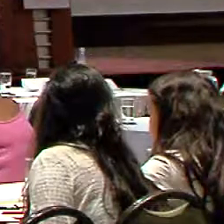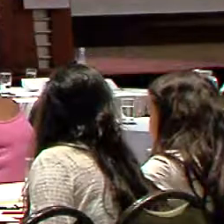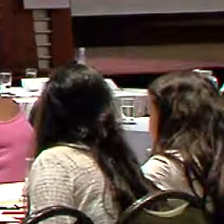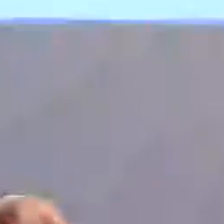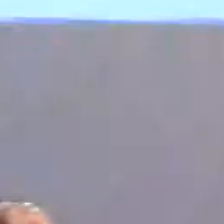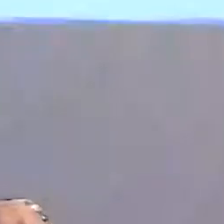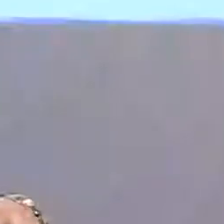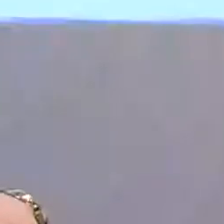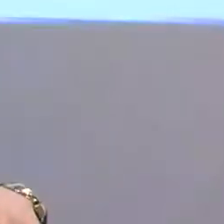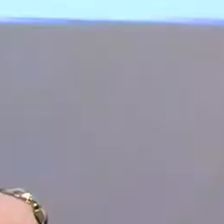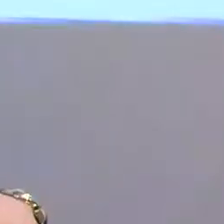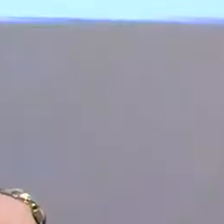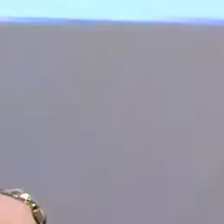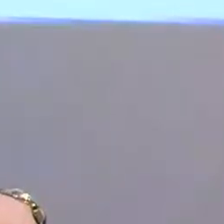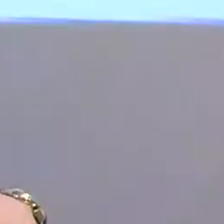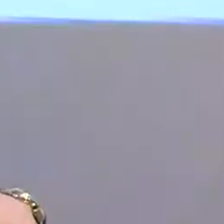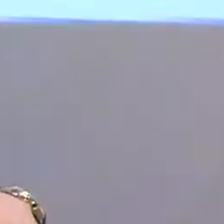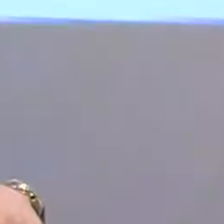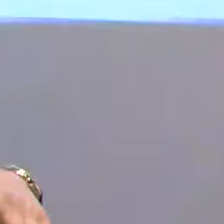En estos temas tan complejos